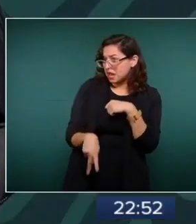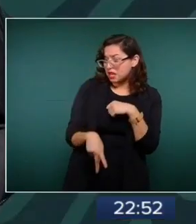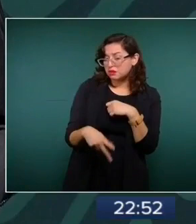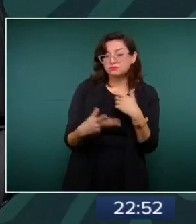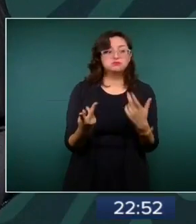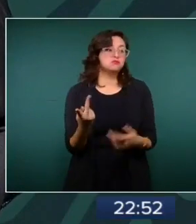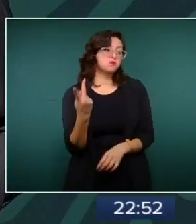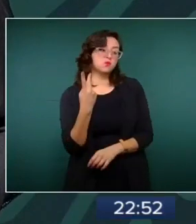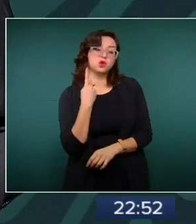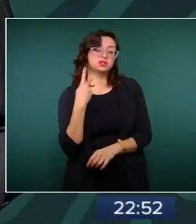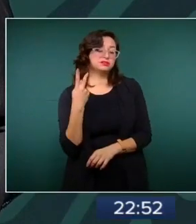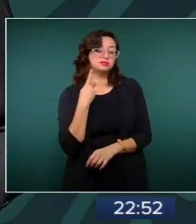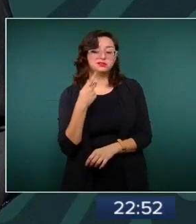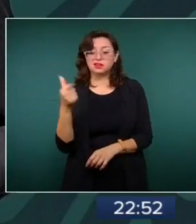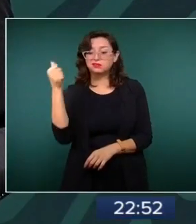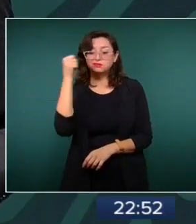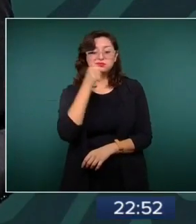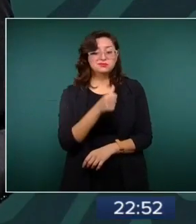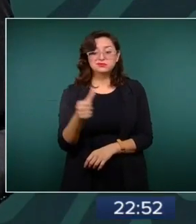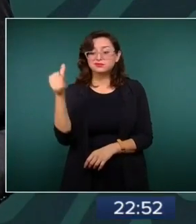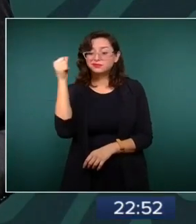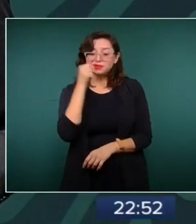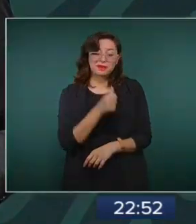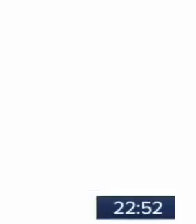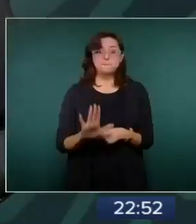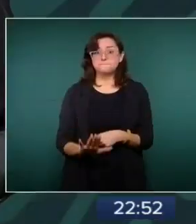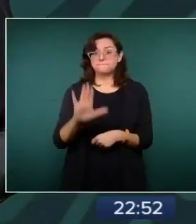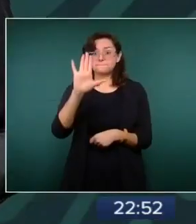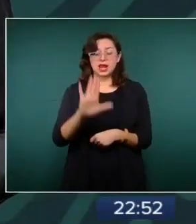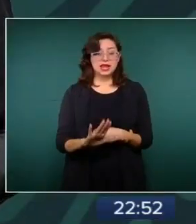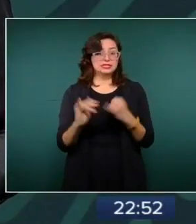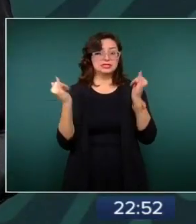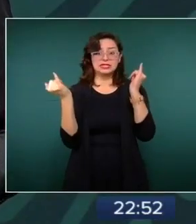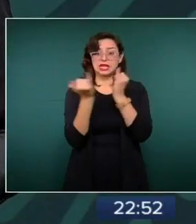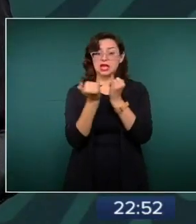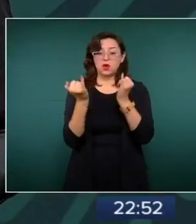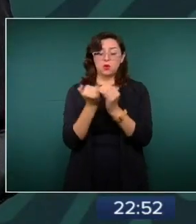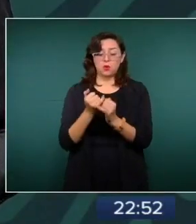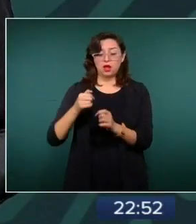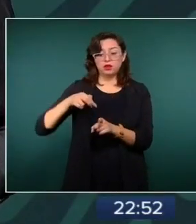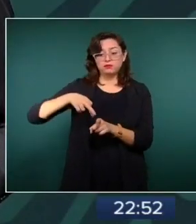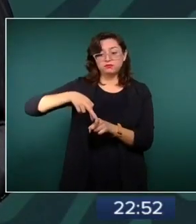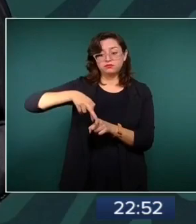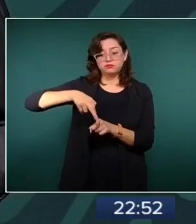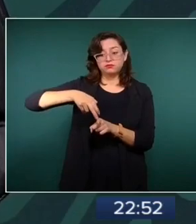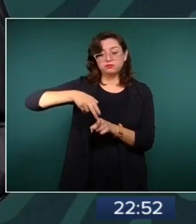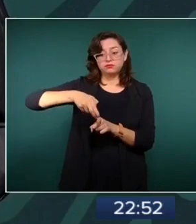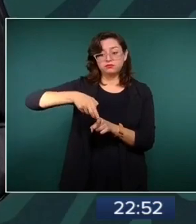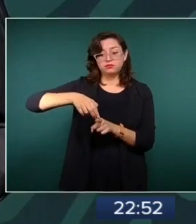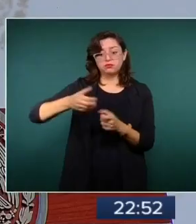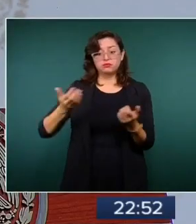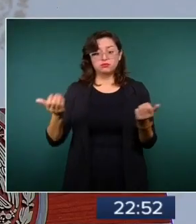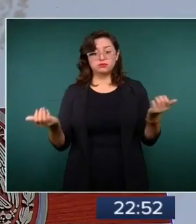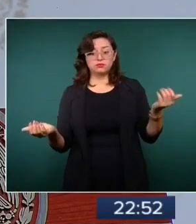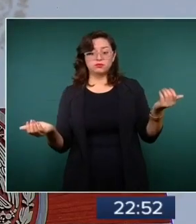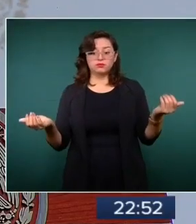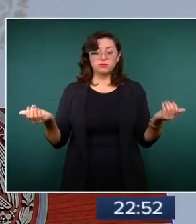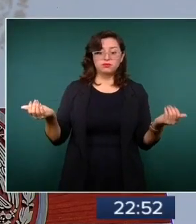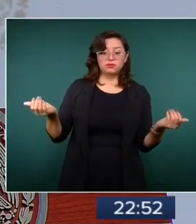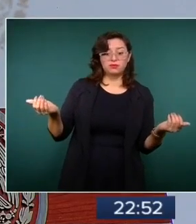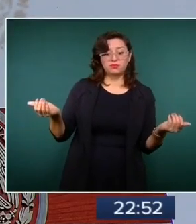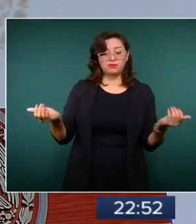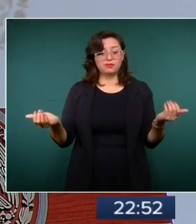caminar siempre en la cuerda floja este hay que correr riesgos